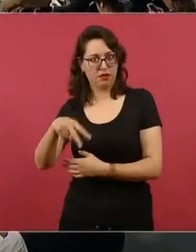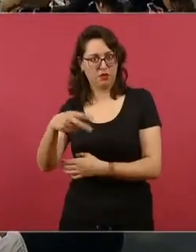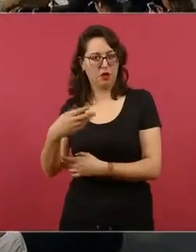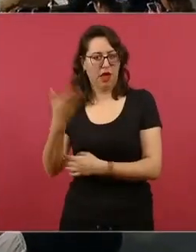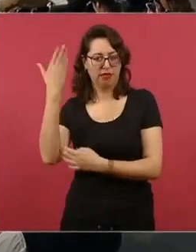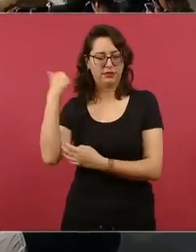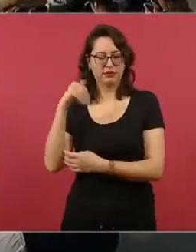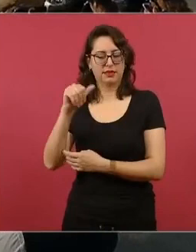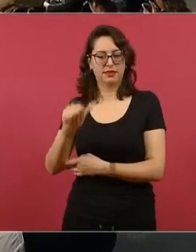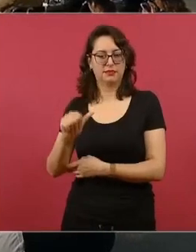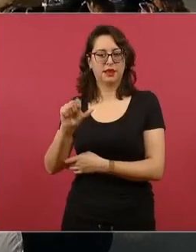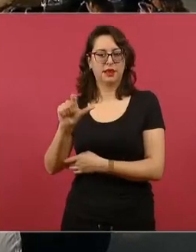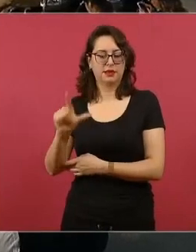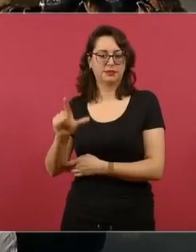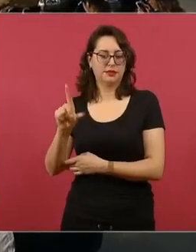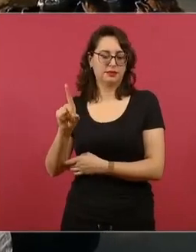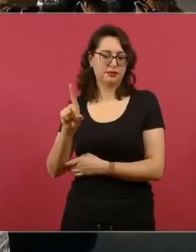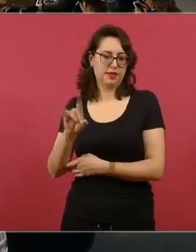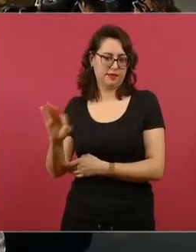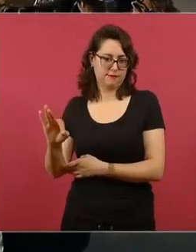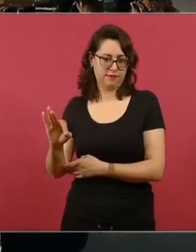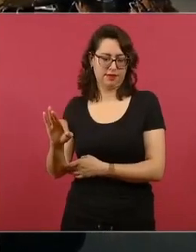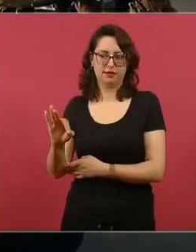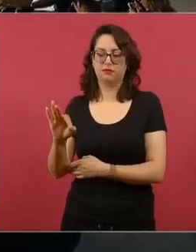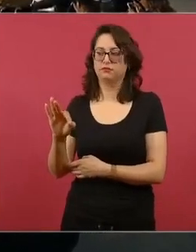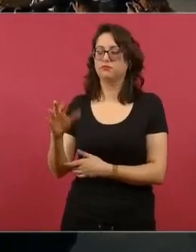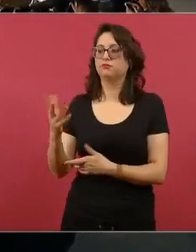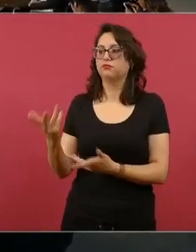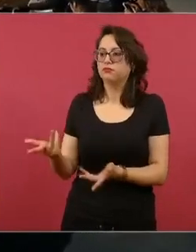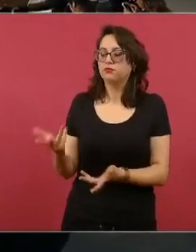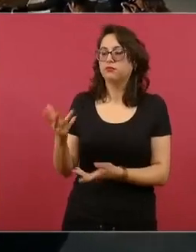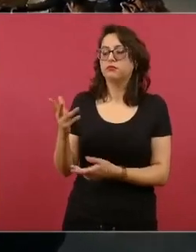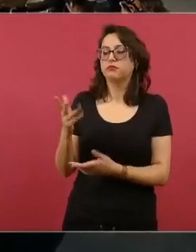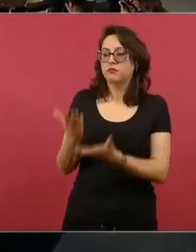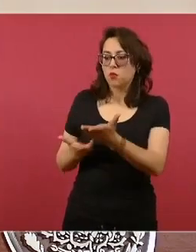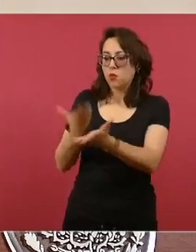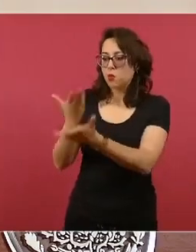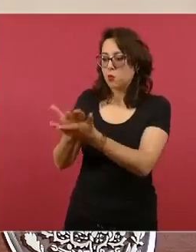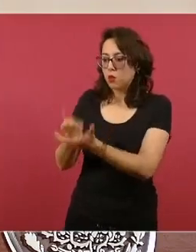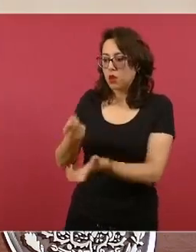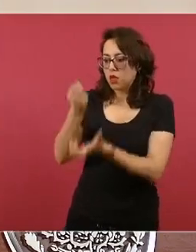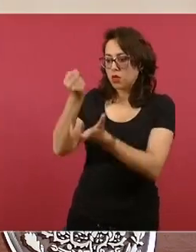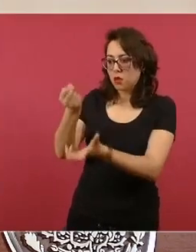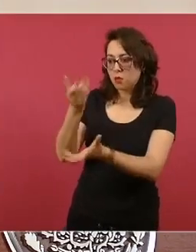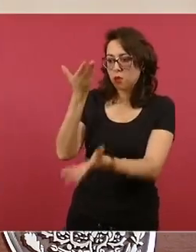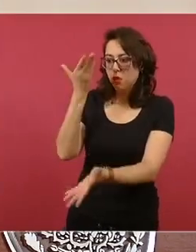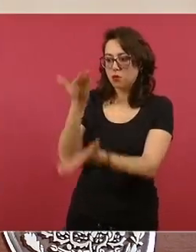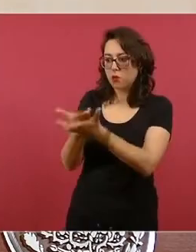cuando presenté el presupuesto, no sé si